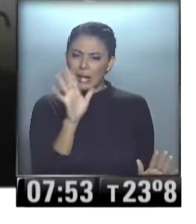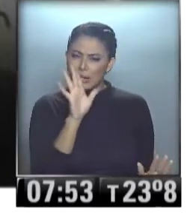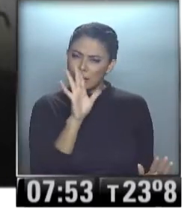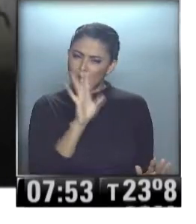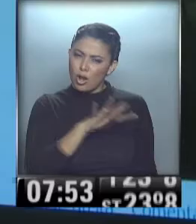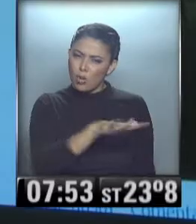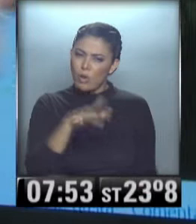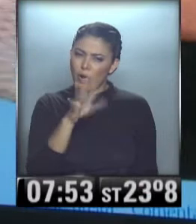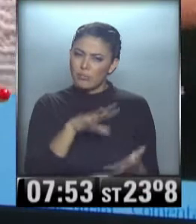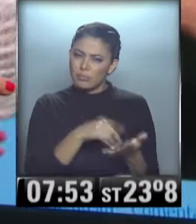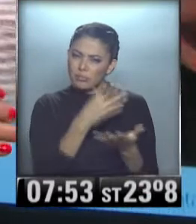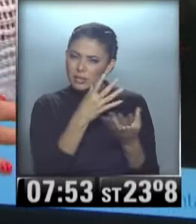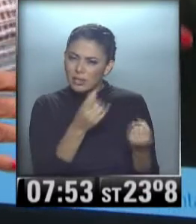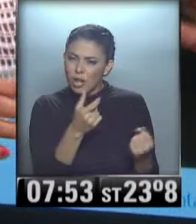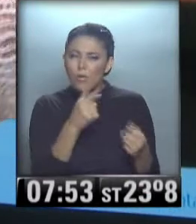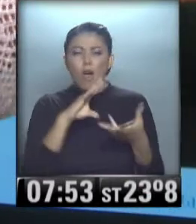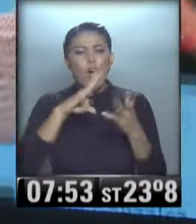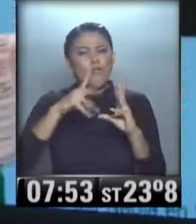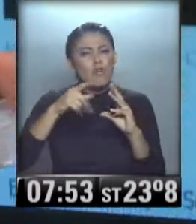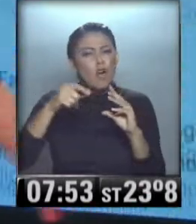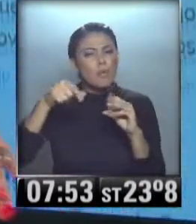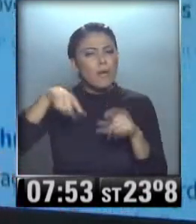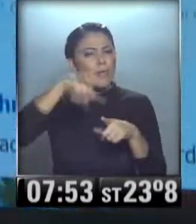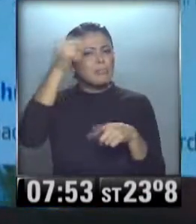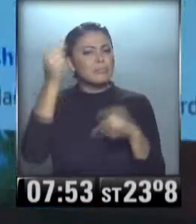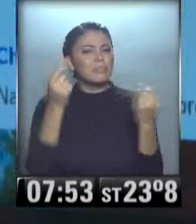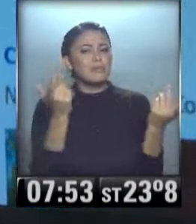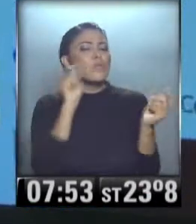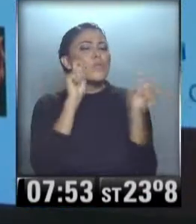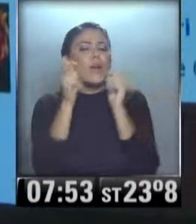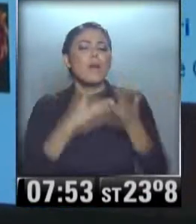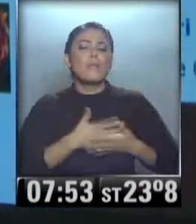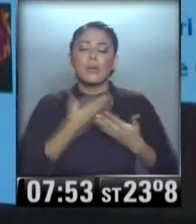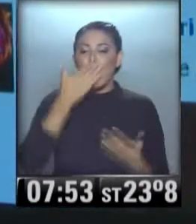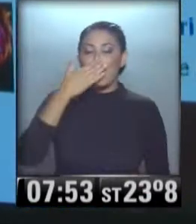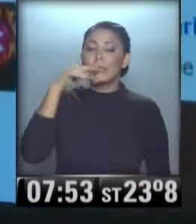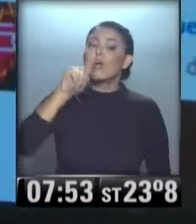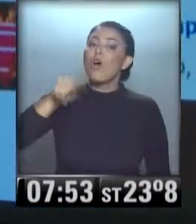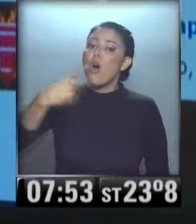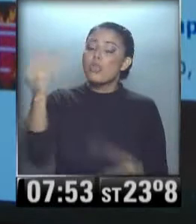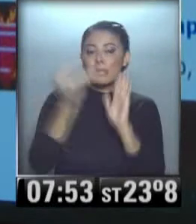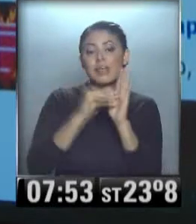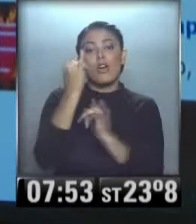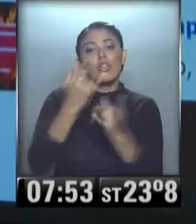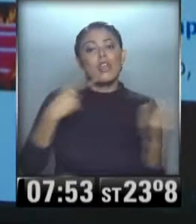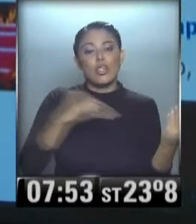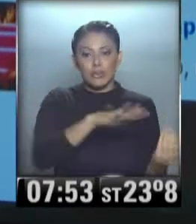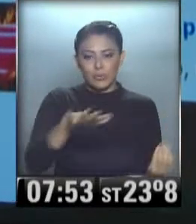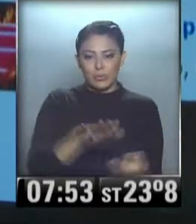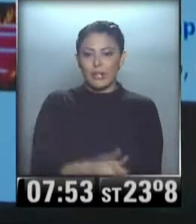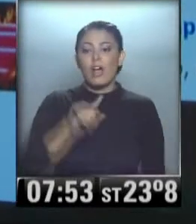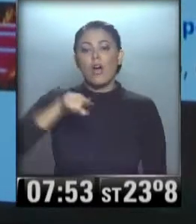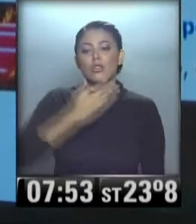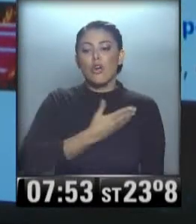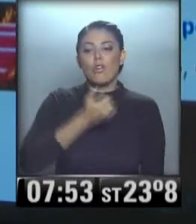árido el lugar, ¿no? Por el tipo de plantas que hay. Bueno, a ver otro mensajito. Besos, de Cristian, así nos cuenta de dónde nos mandó la foto. Que nos cuenta Fabio González.